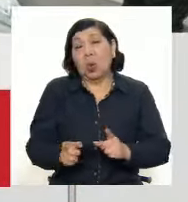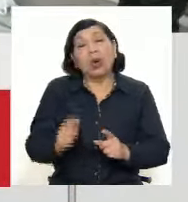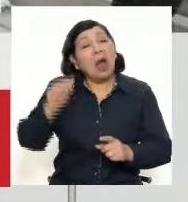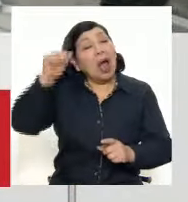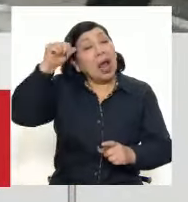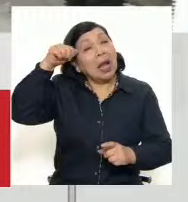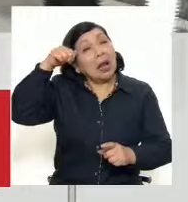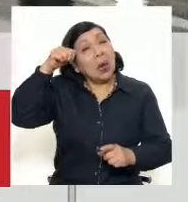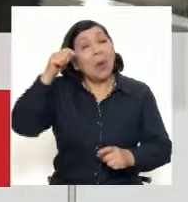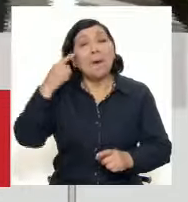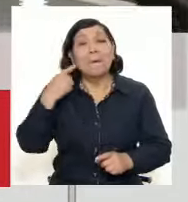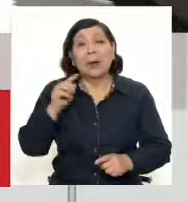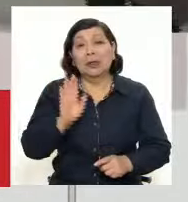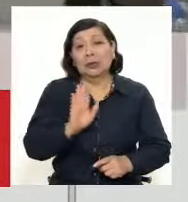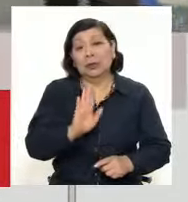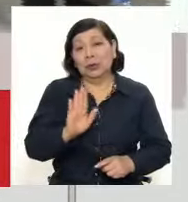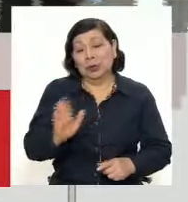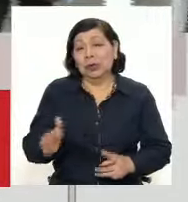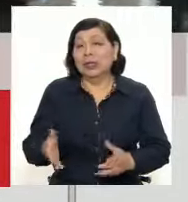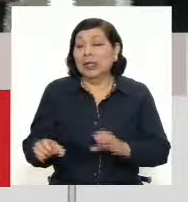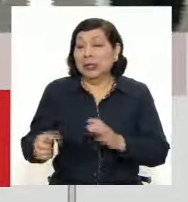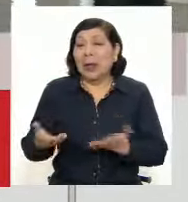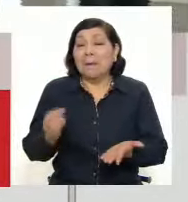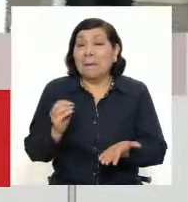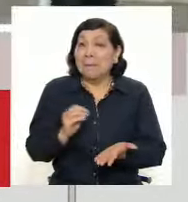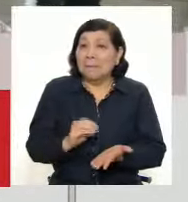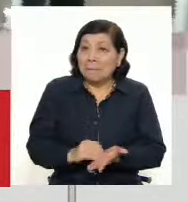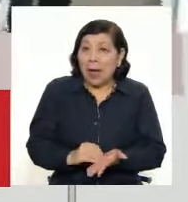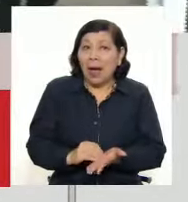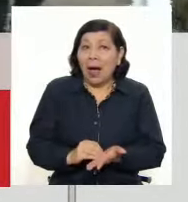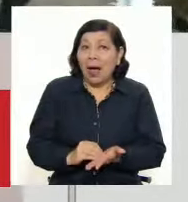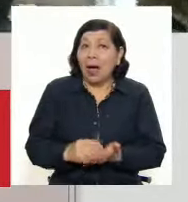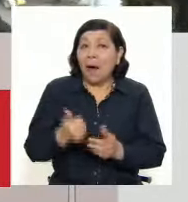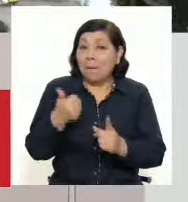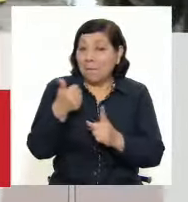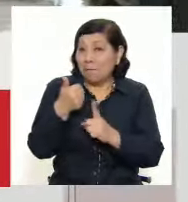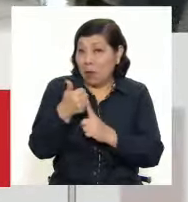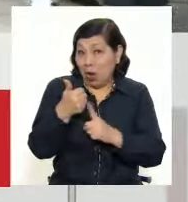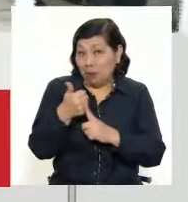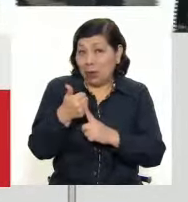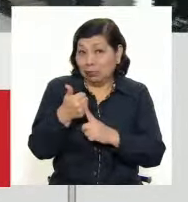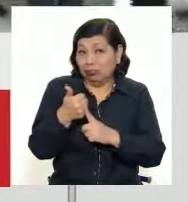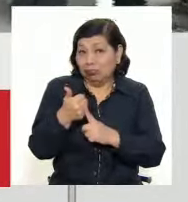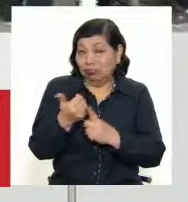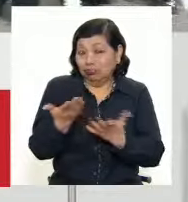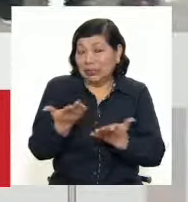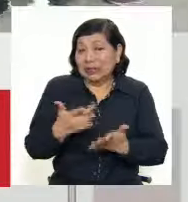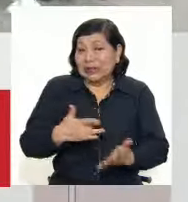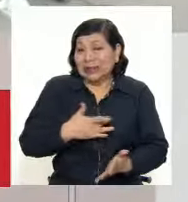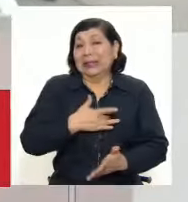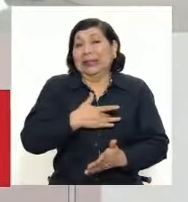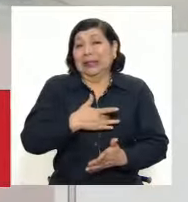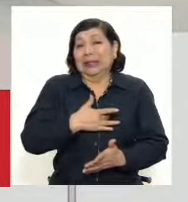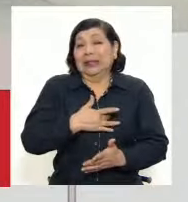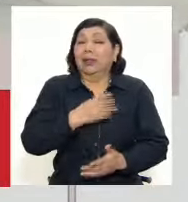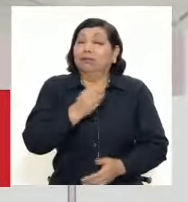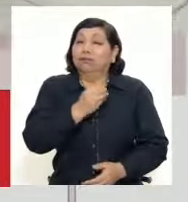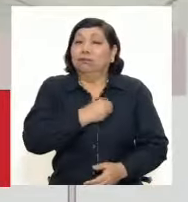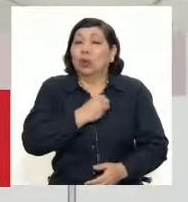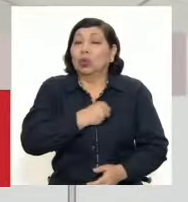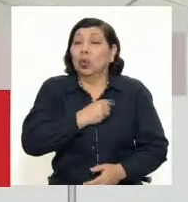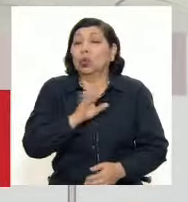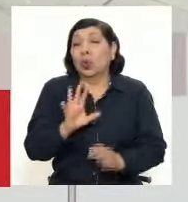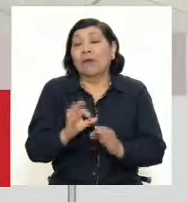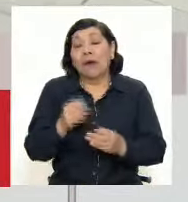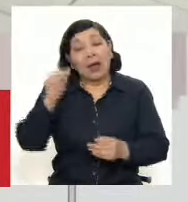recuerdos para hacer más propio este sentido, este pésame a la